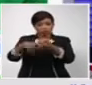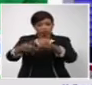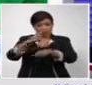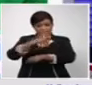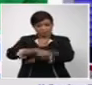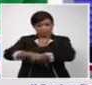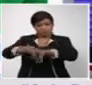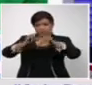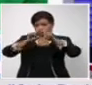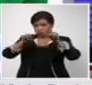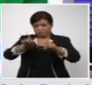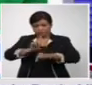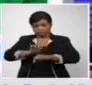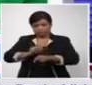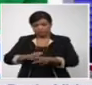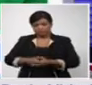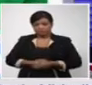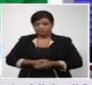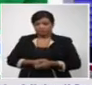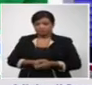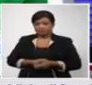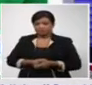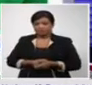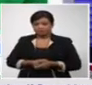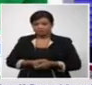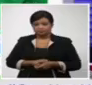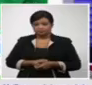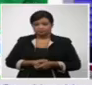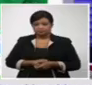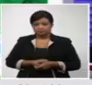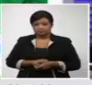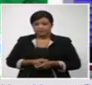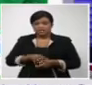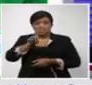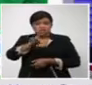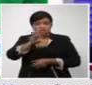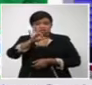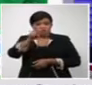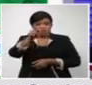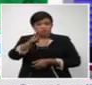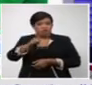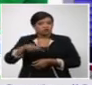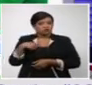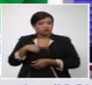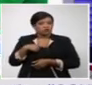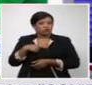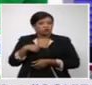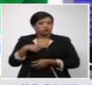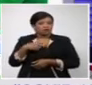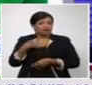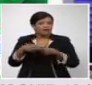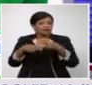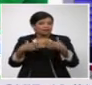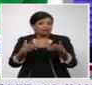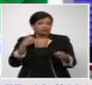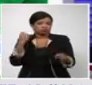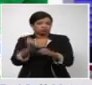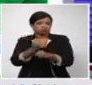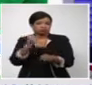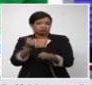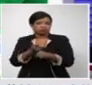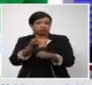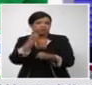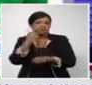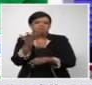país. En 18 de los diagnosticados ayer se trabaja para poder precisar su fuente de infección, que